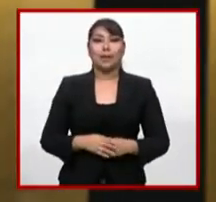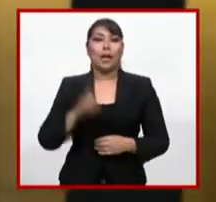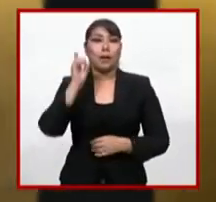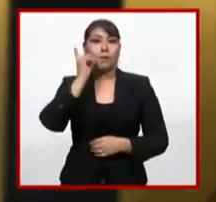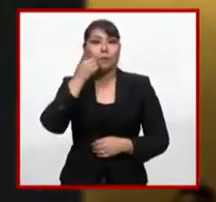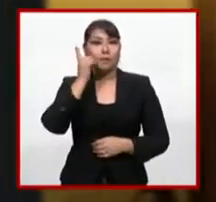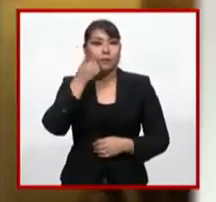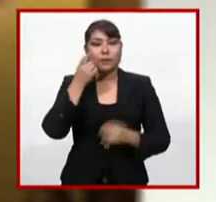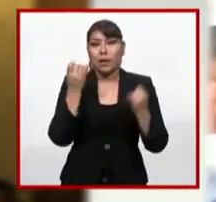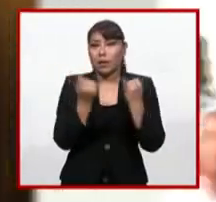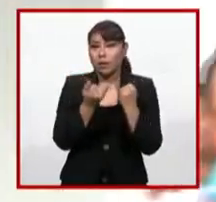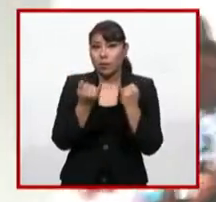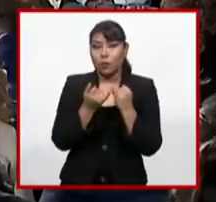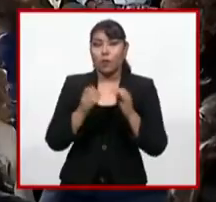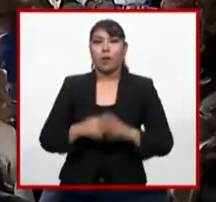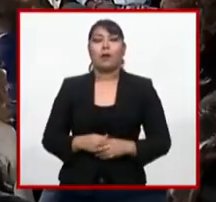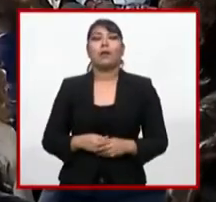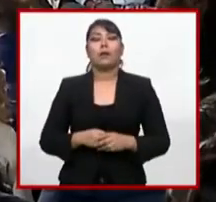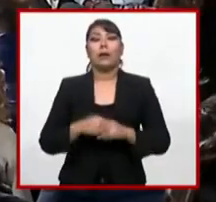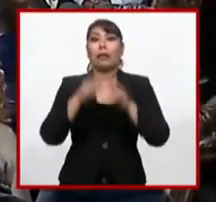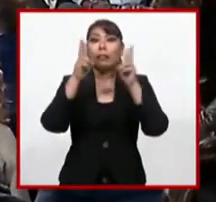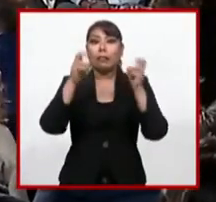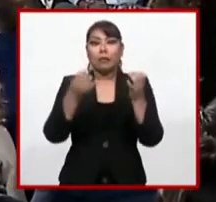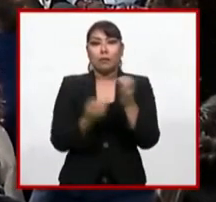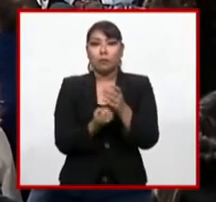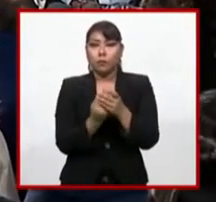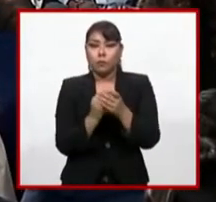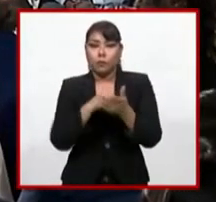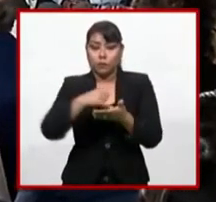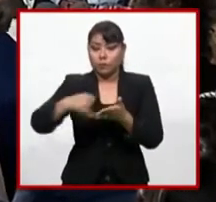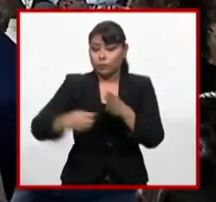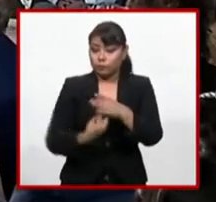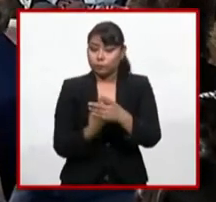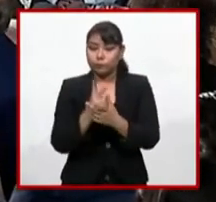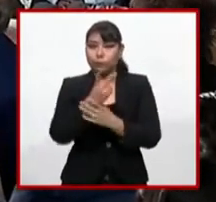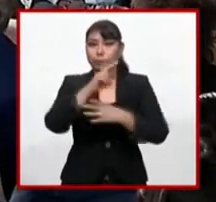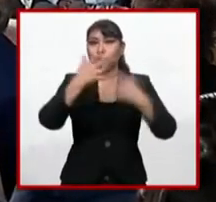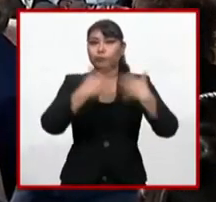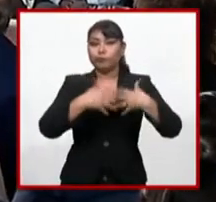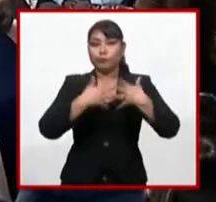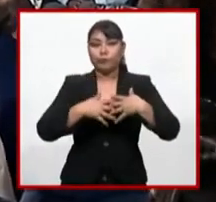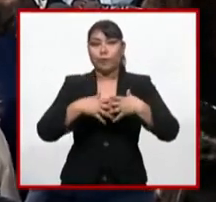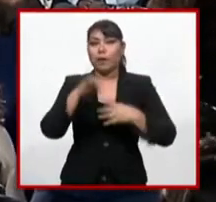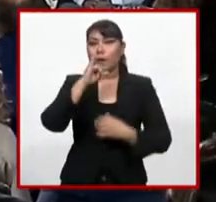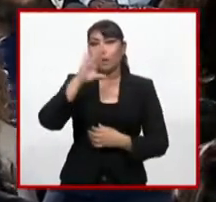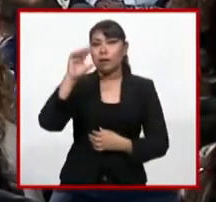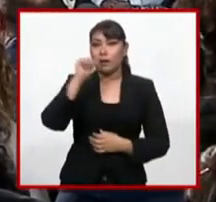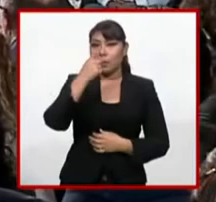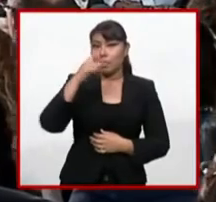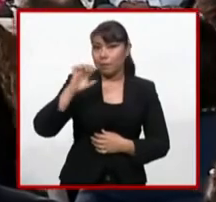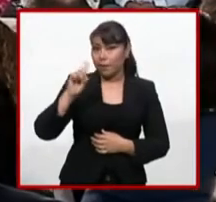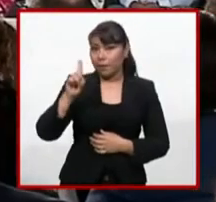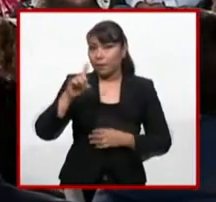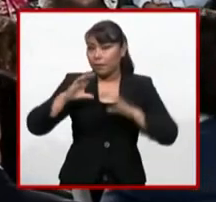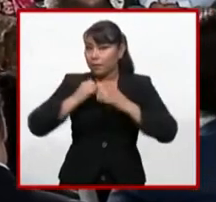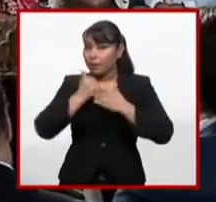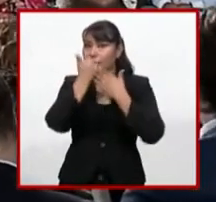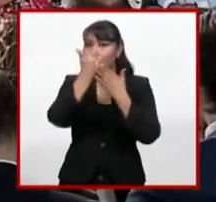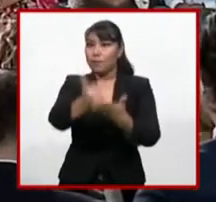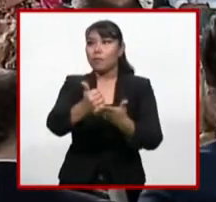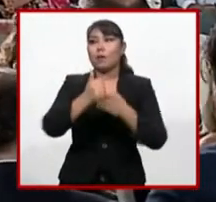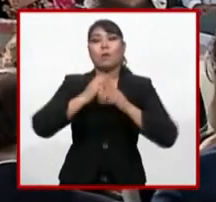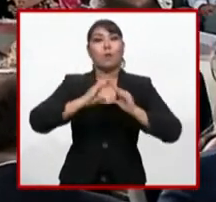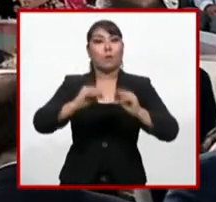mezcal y en el tema agroindustrial, también el ICAPET ha desarrollado y ha desdoblado competencias para acercar